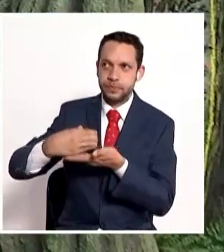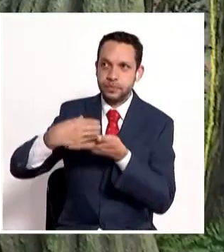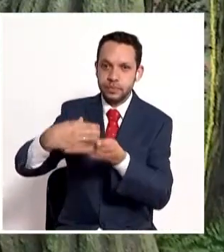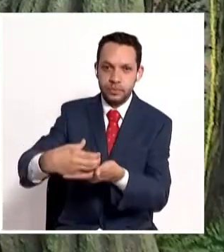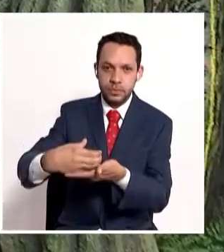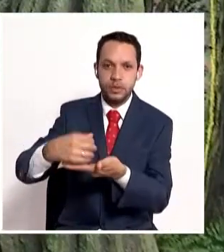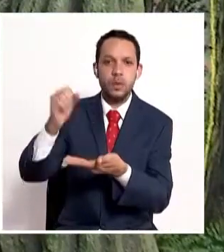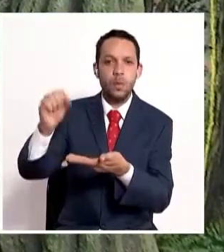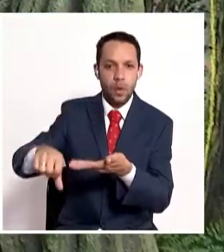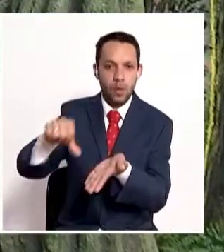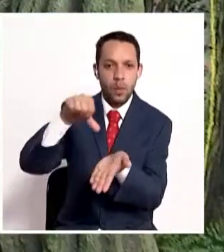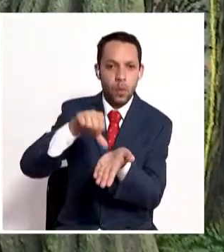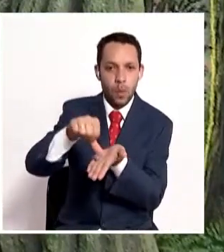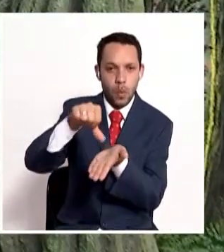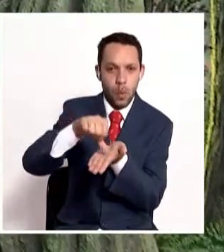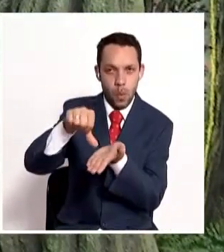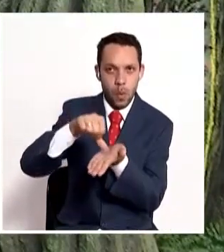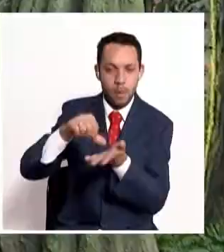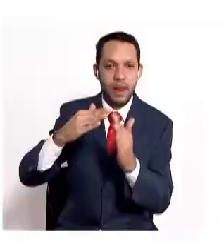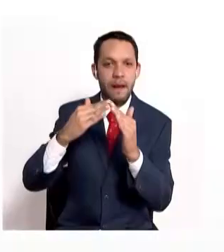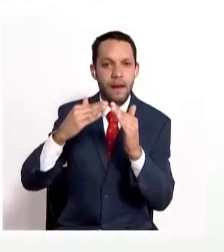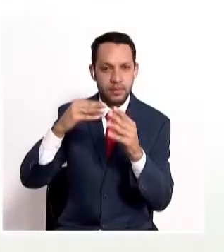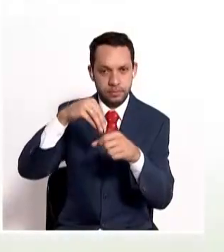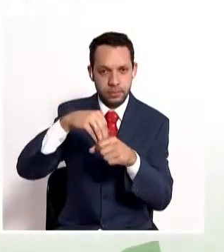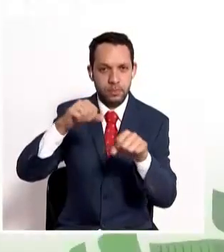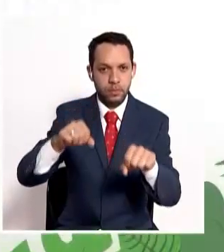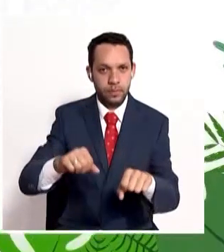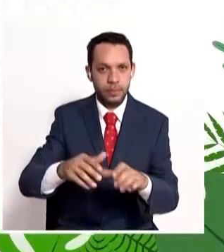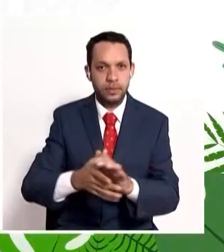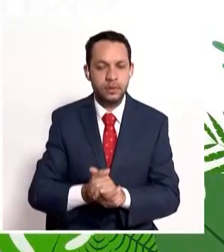tengan en sus casas como complemento nutricional